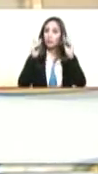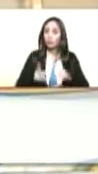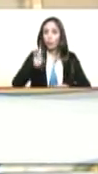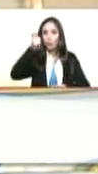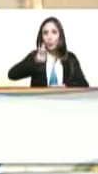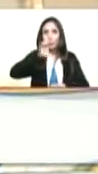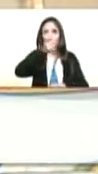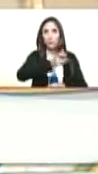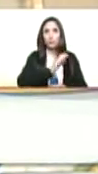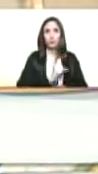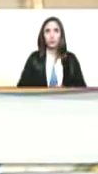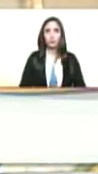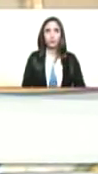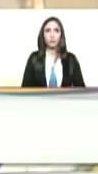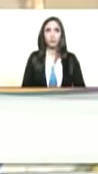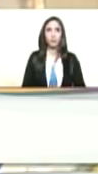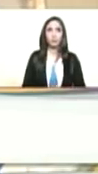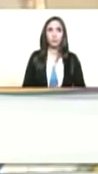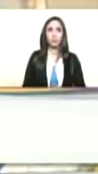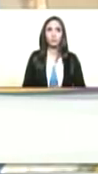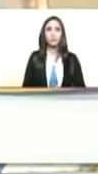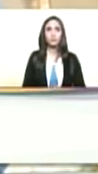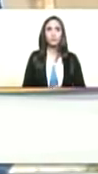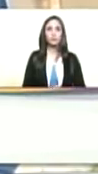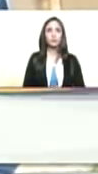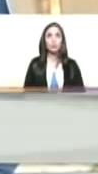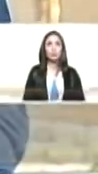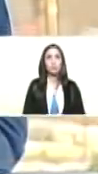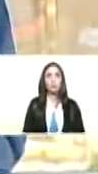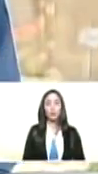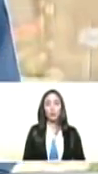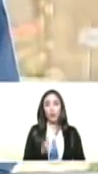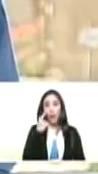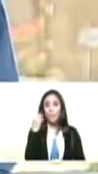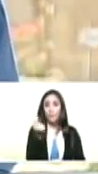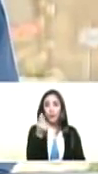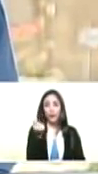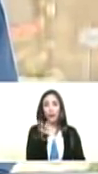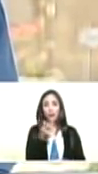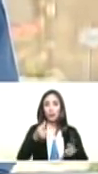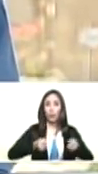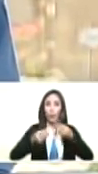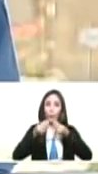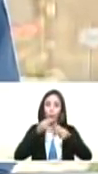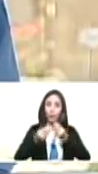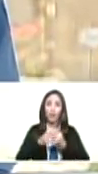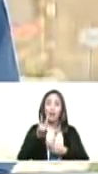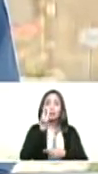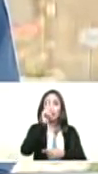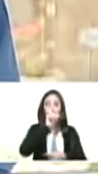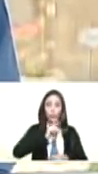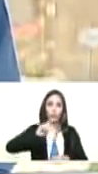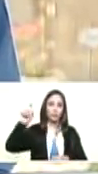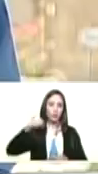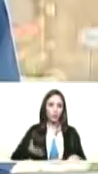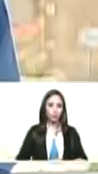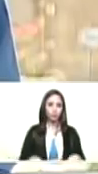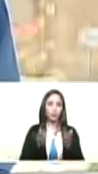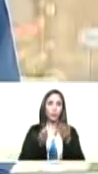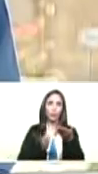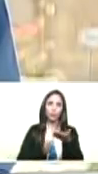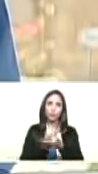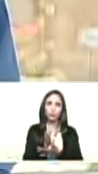los CLAP. Segundo aniversario. Tenemos que echar el resto, porque este año que